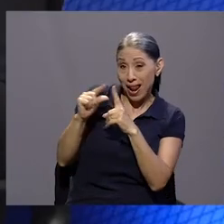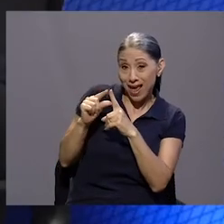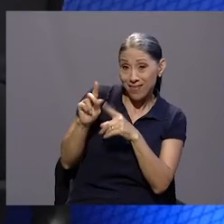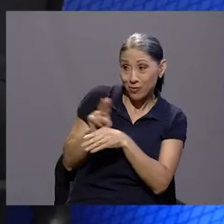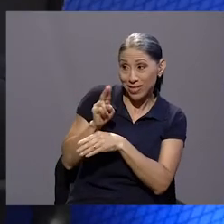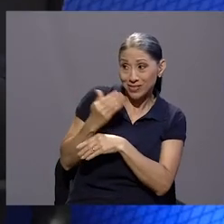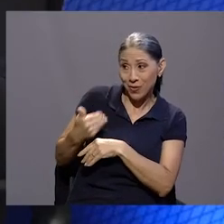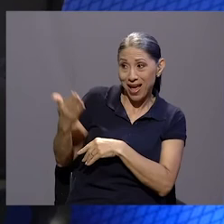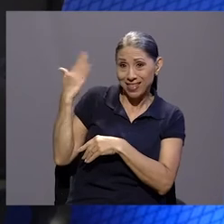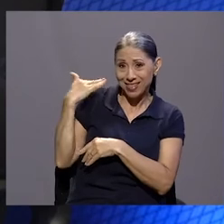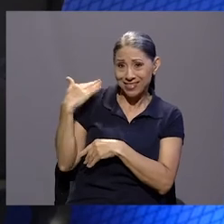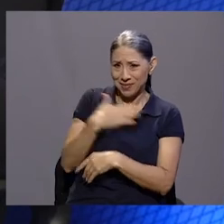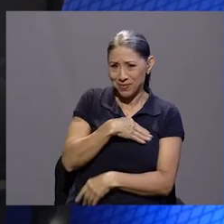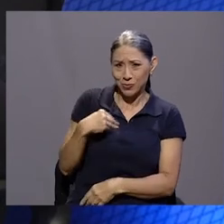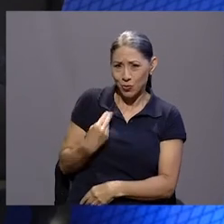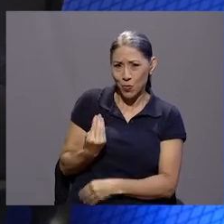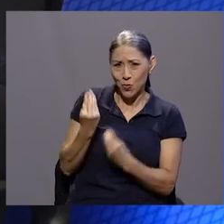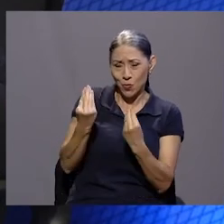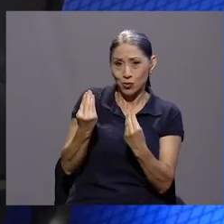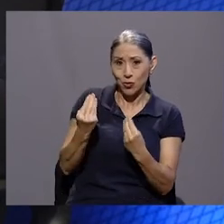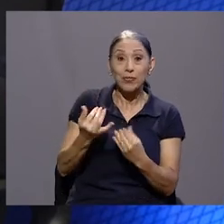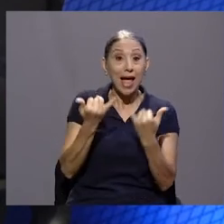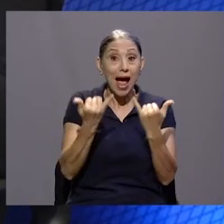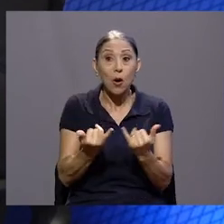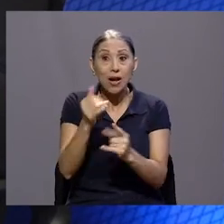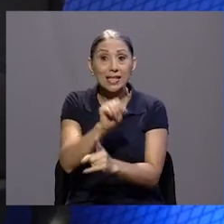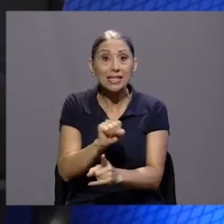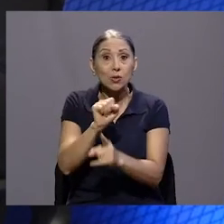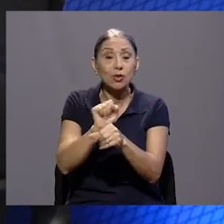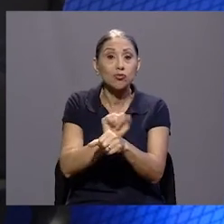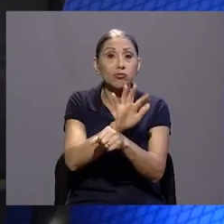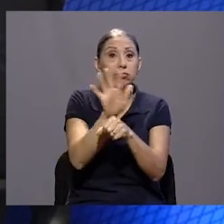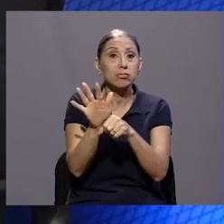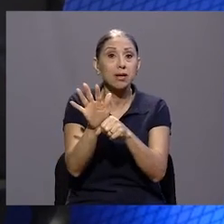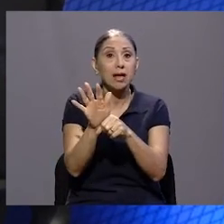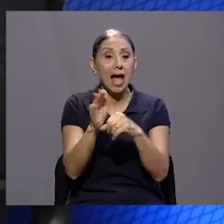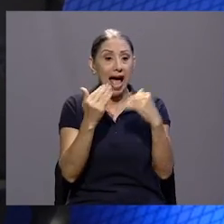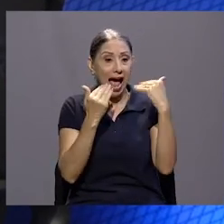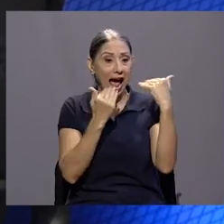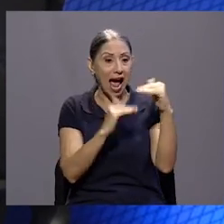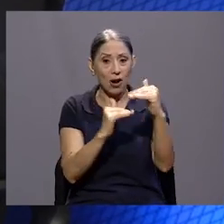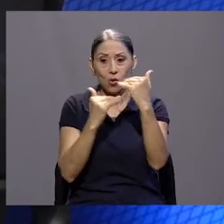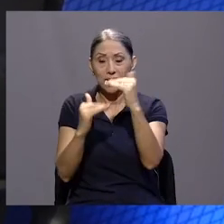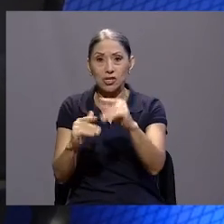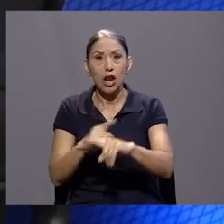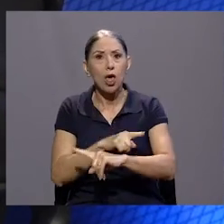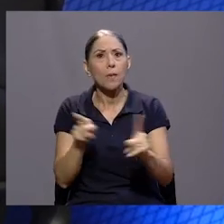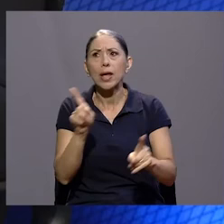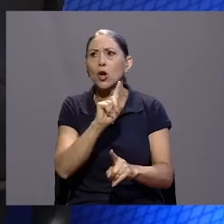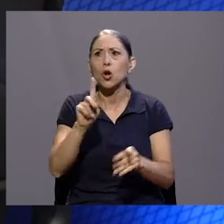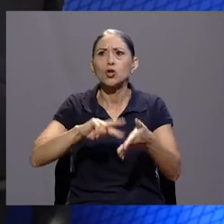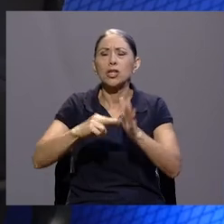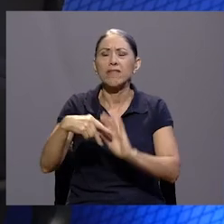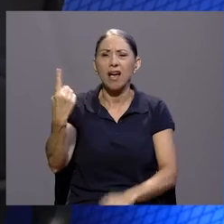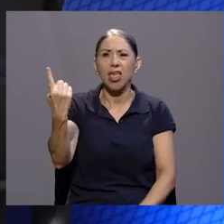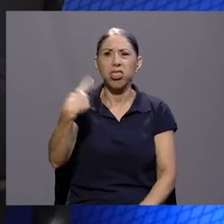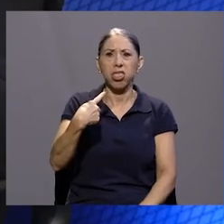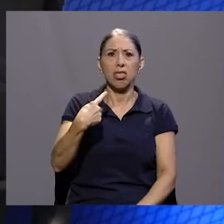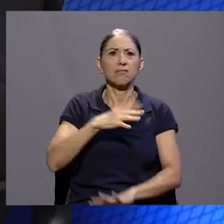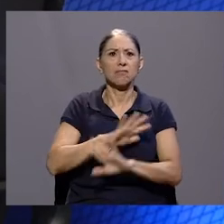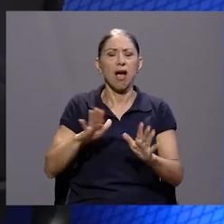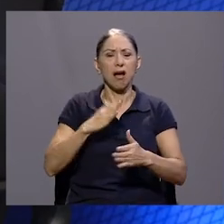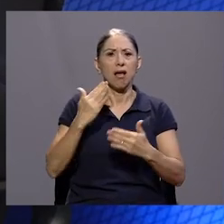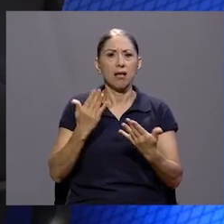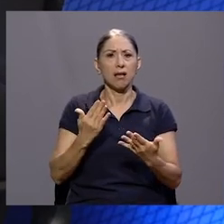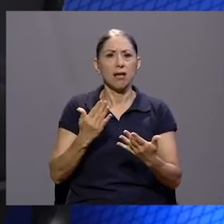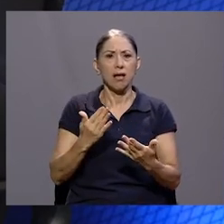esta situación nos ha condicionado pero no determinado a veces nosotros pensamos que esto va a ser determinante que casi es como una sentencia